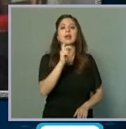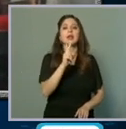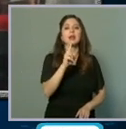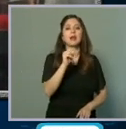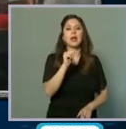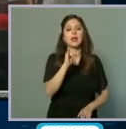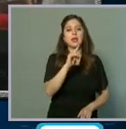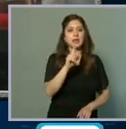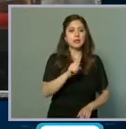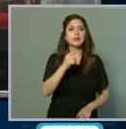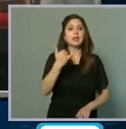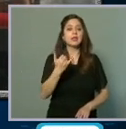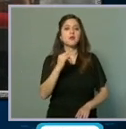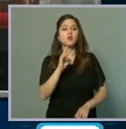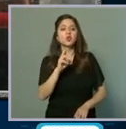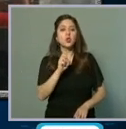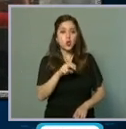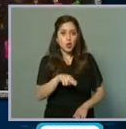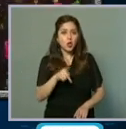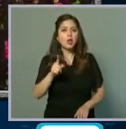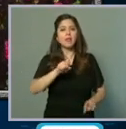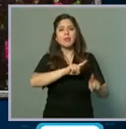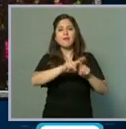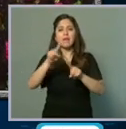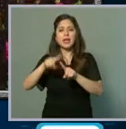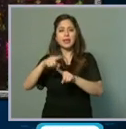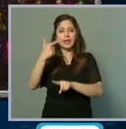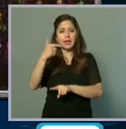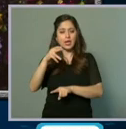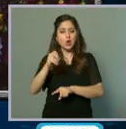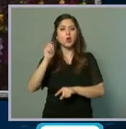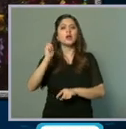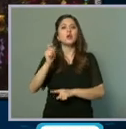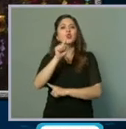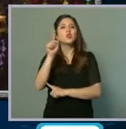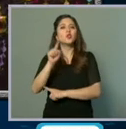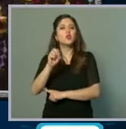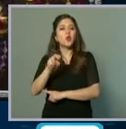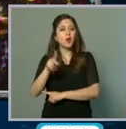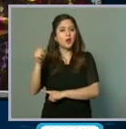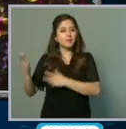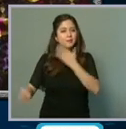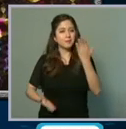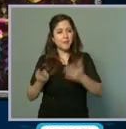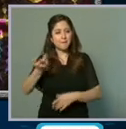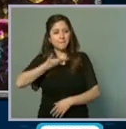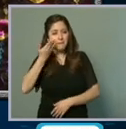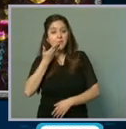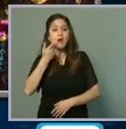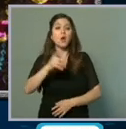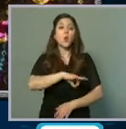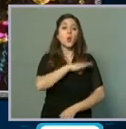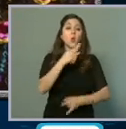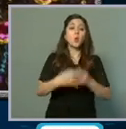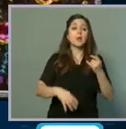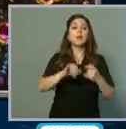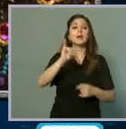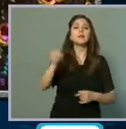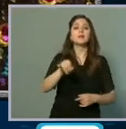todos los géneros que hay de música mexicana, Ok. desde el son más tradicional hasta jazz. Ok. Ajá, porque aunque